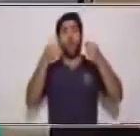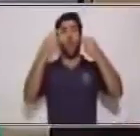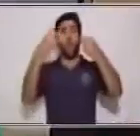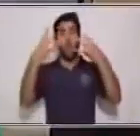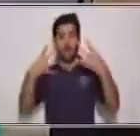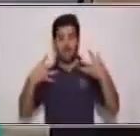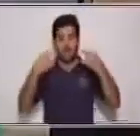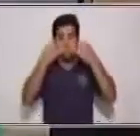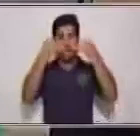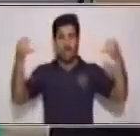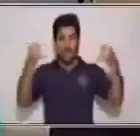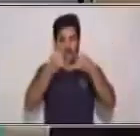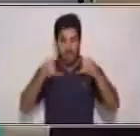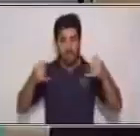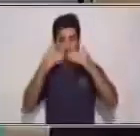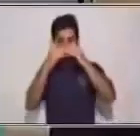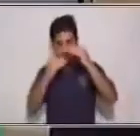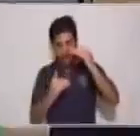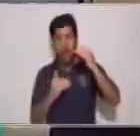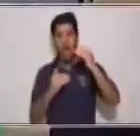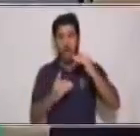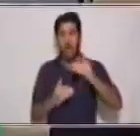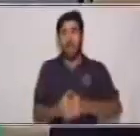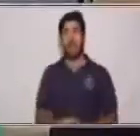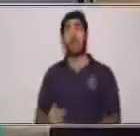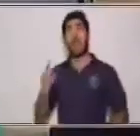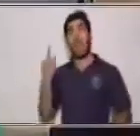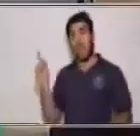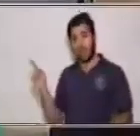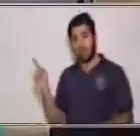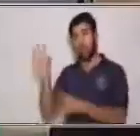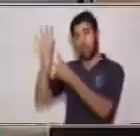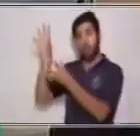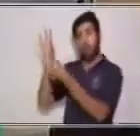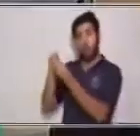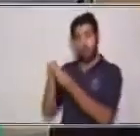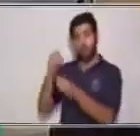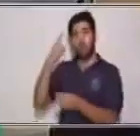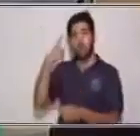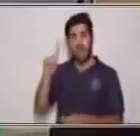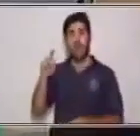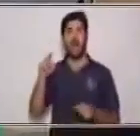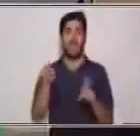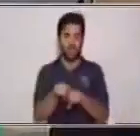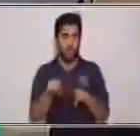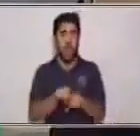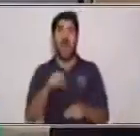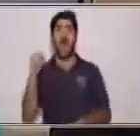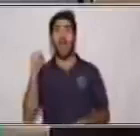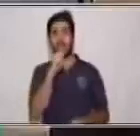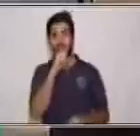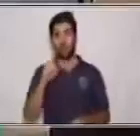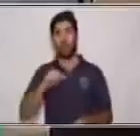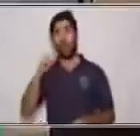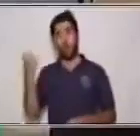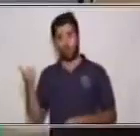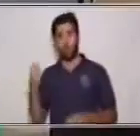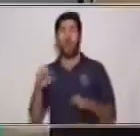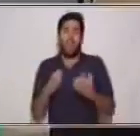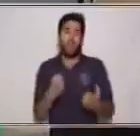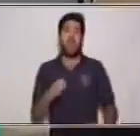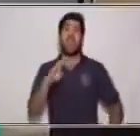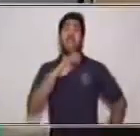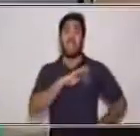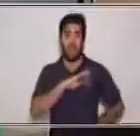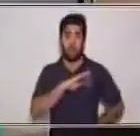métrica, son parte de la música, de la entonación de una canción. Por lo tanto, un himno podríamos decir